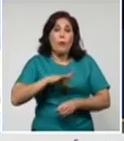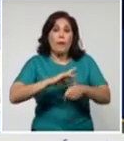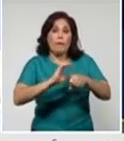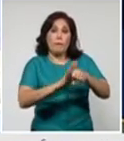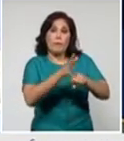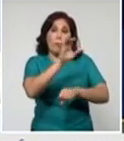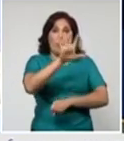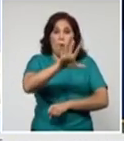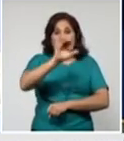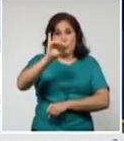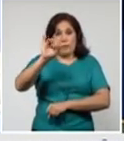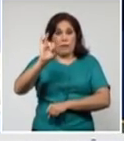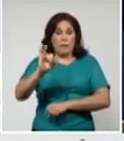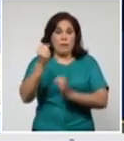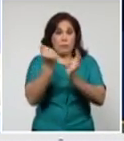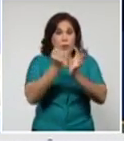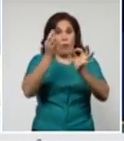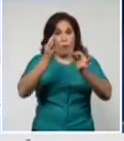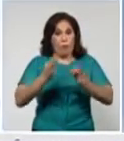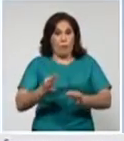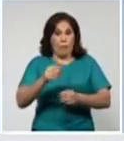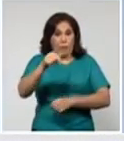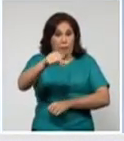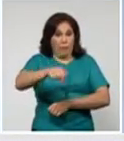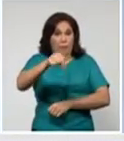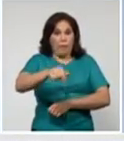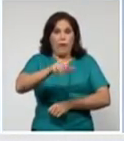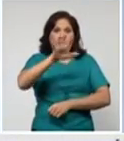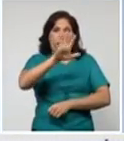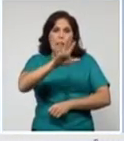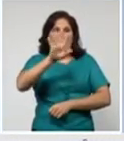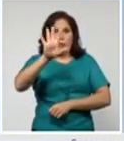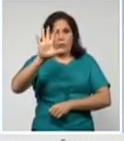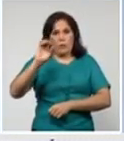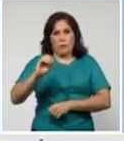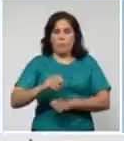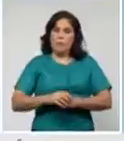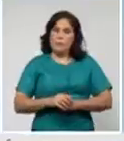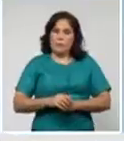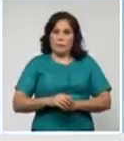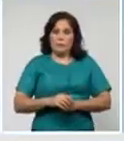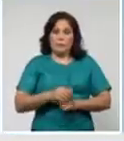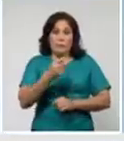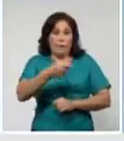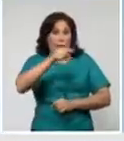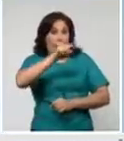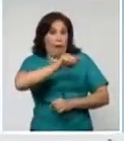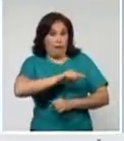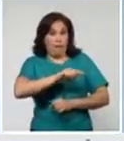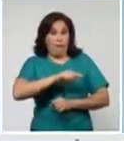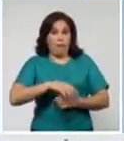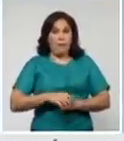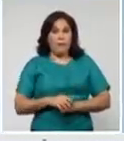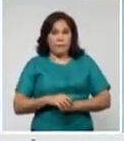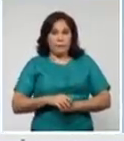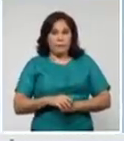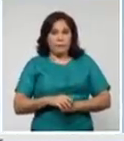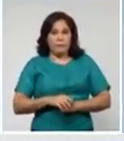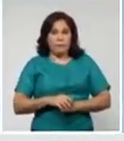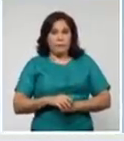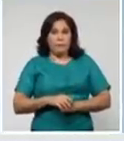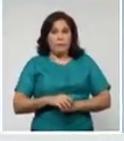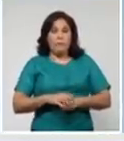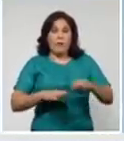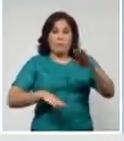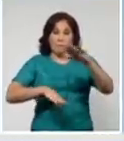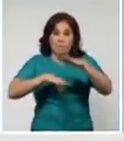467, y confirmados activos 550. Ayer finalmente llegamos